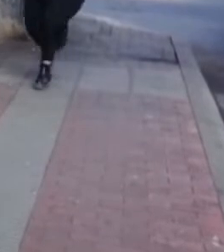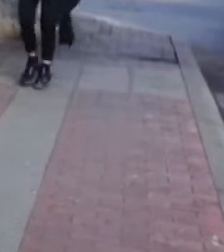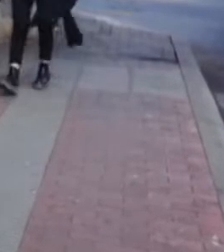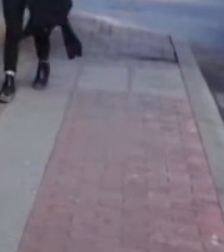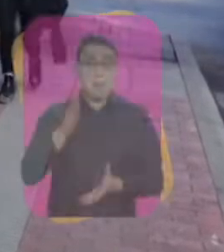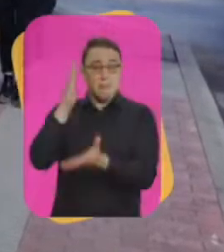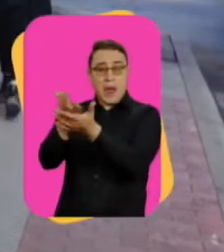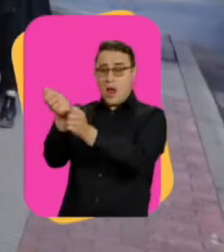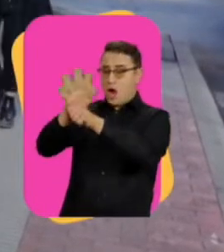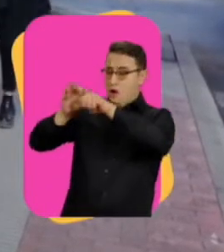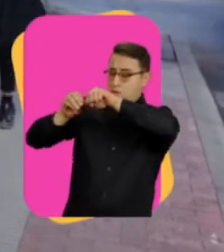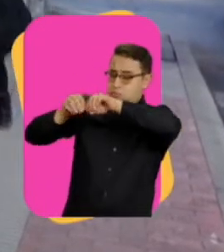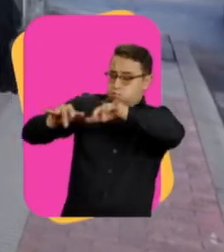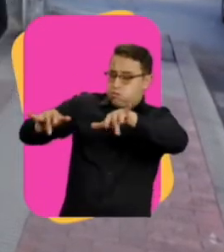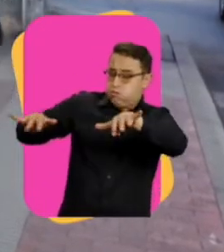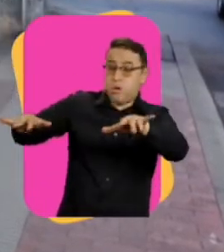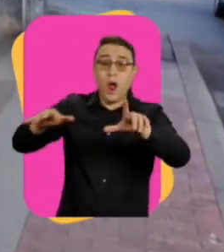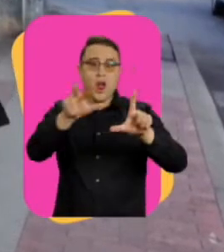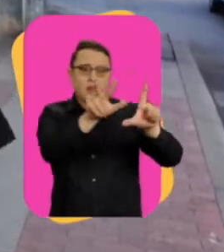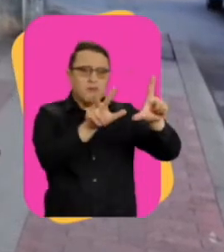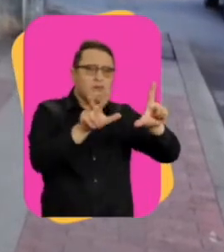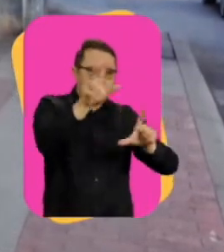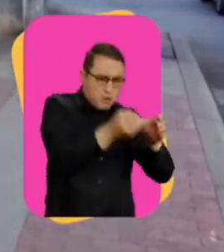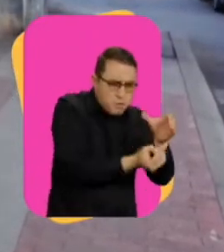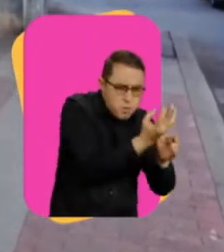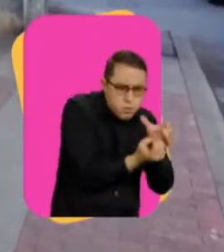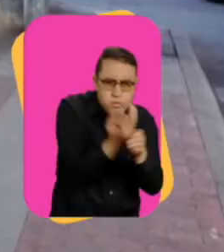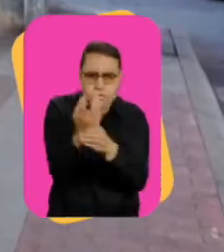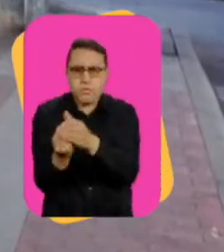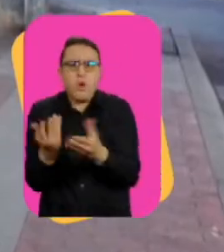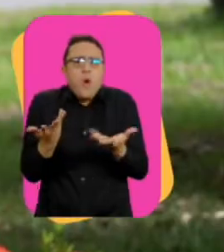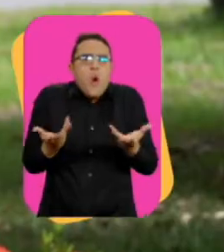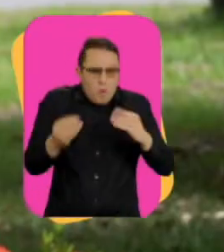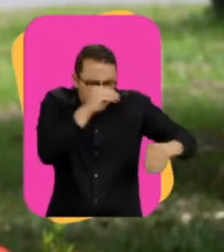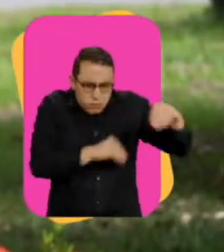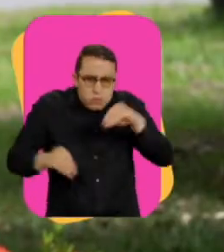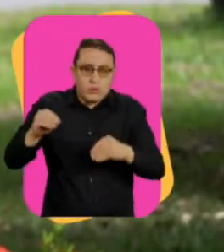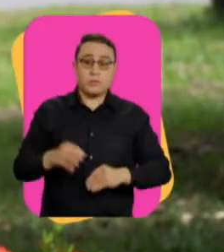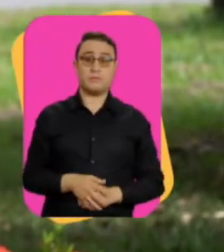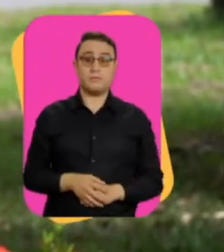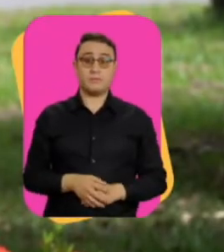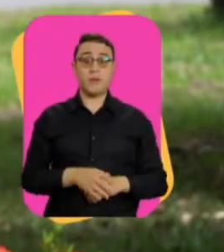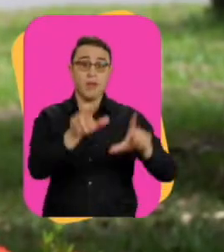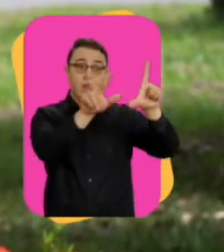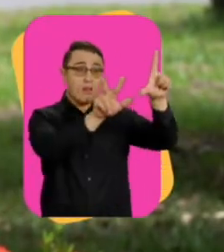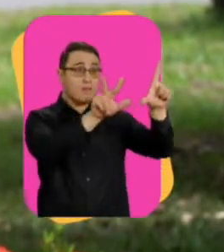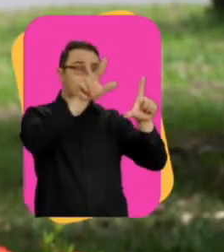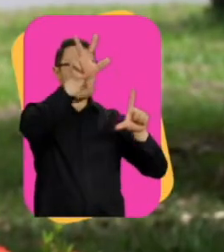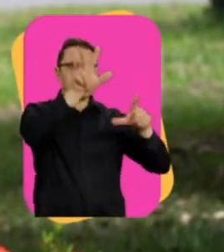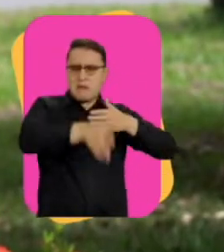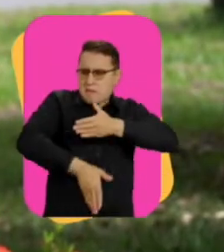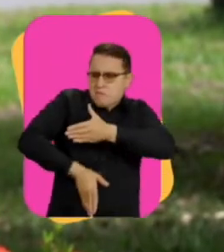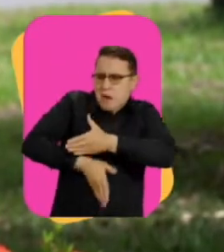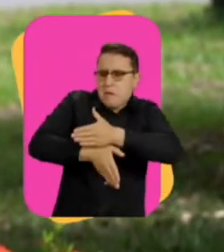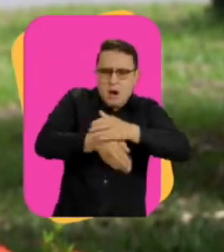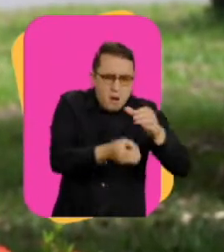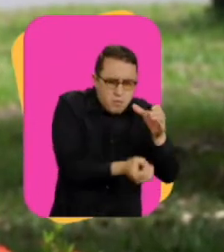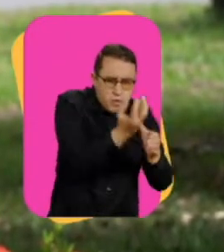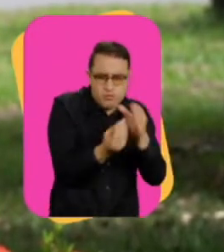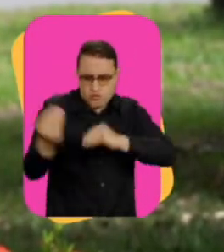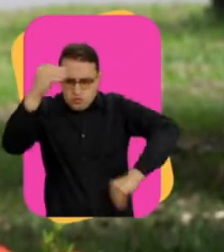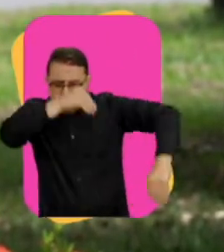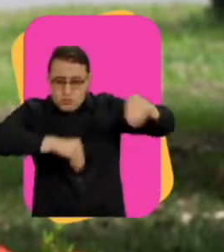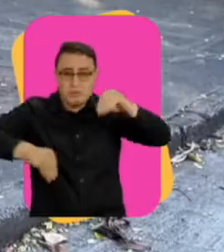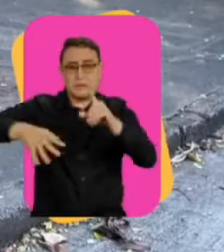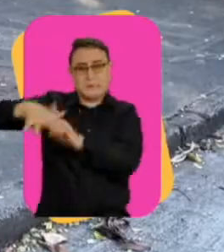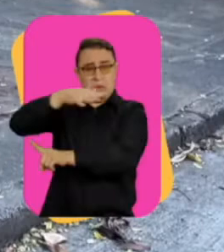¿Cómo hizo Canal 13 para desarrollar sus producciones durante la pandemia? ¿Cómo hizo Canal 13 para continuar realizando sus producciones en